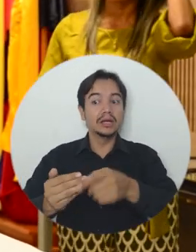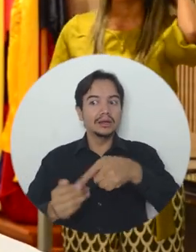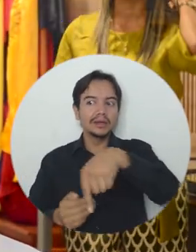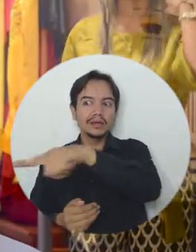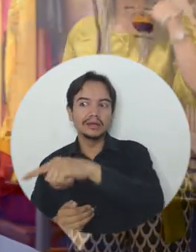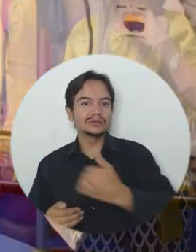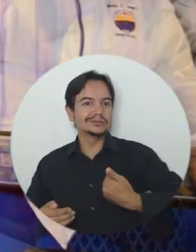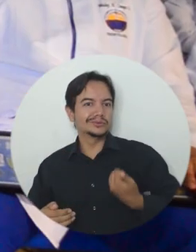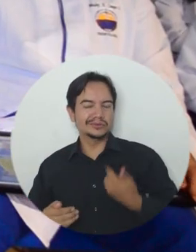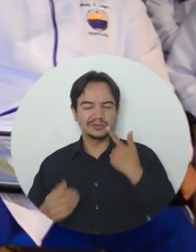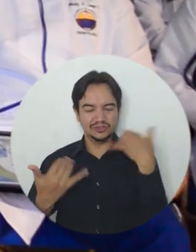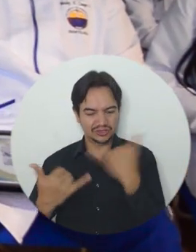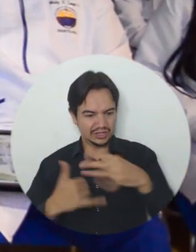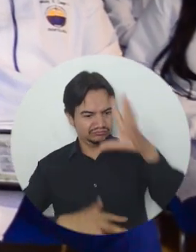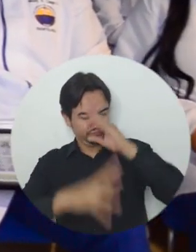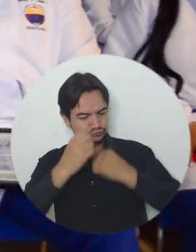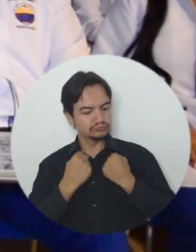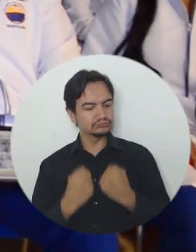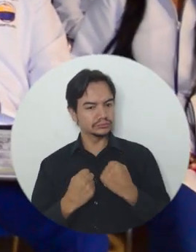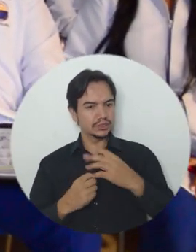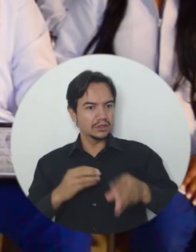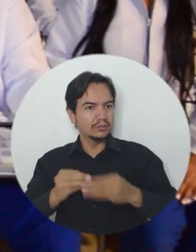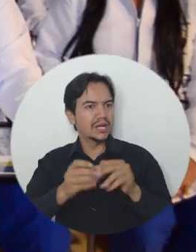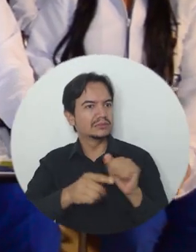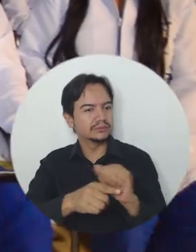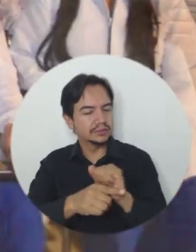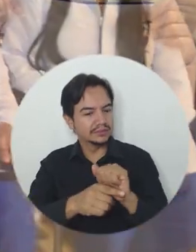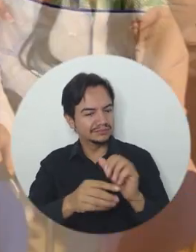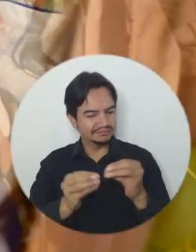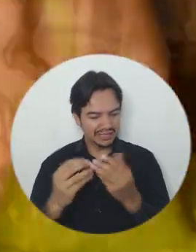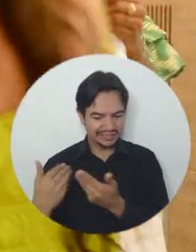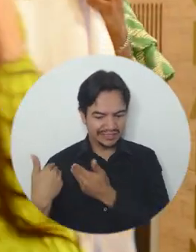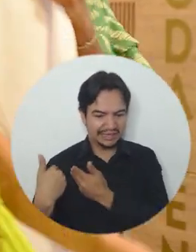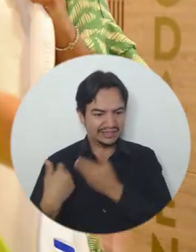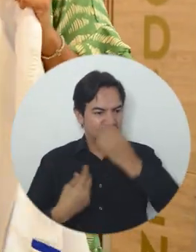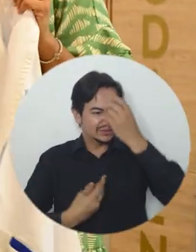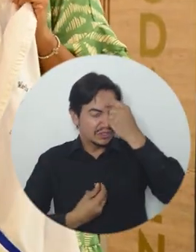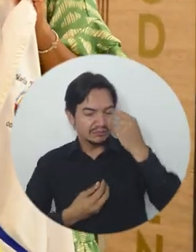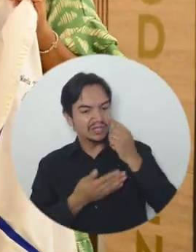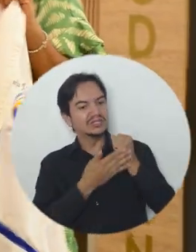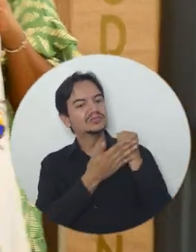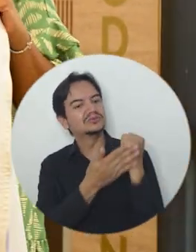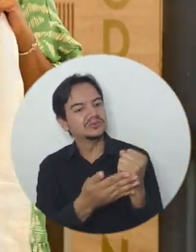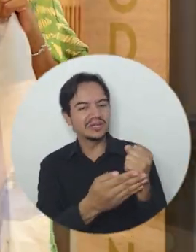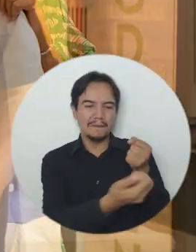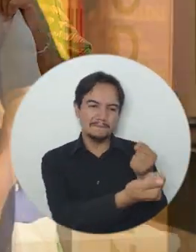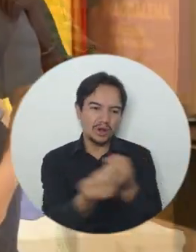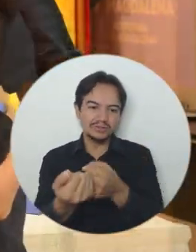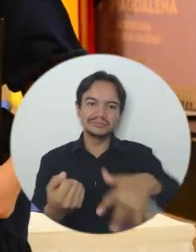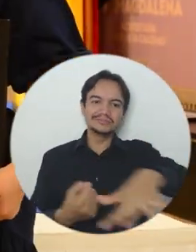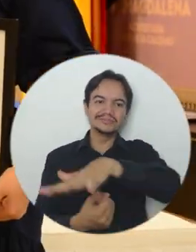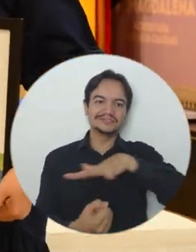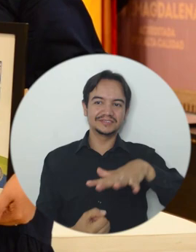jóvenes pondrán en práctica las habilidades y los conocimientos adquiridos además de la responsabilidad y ética para generar impactos